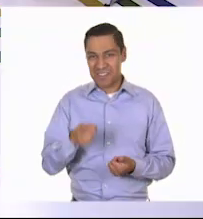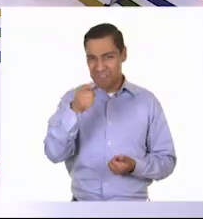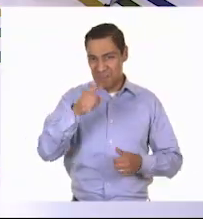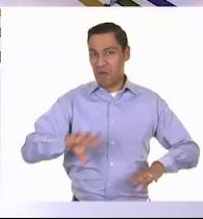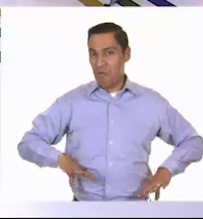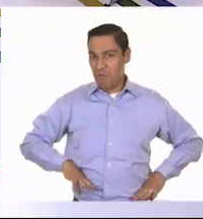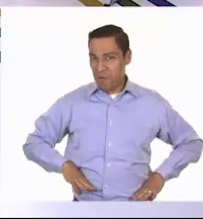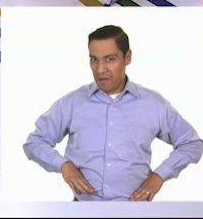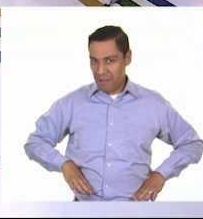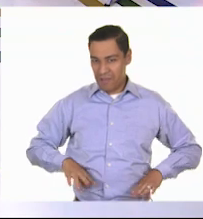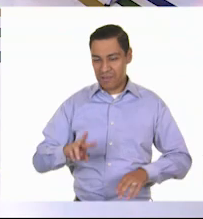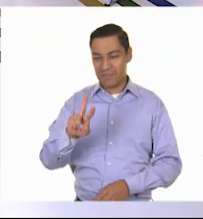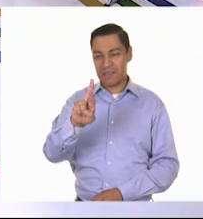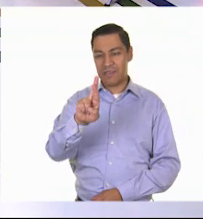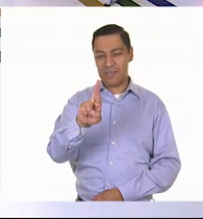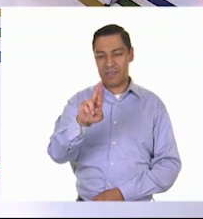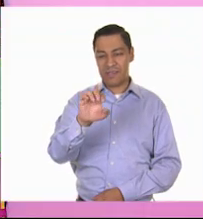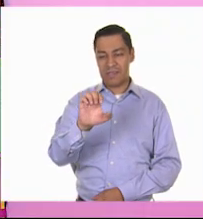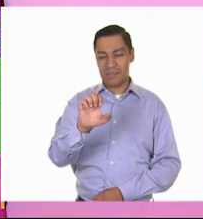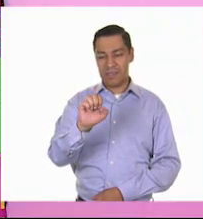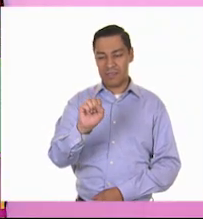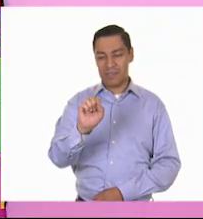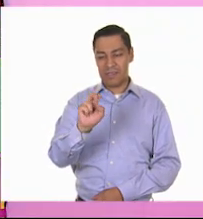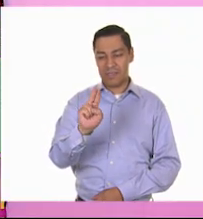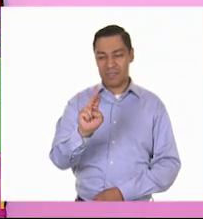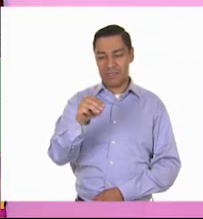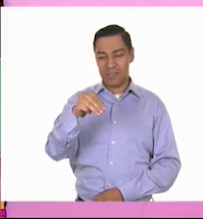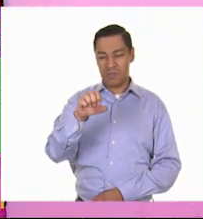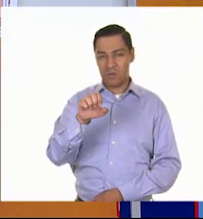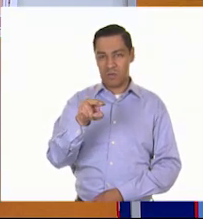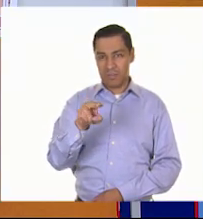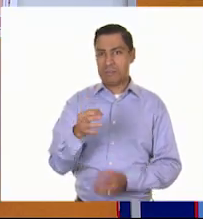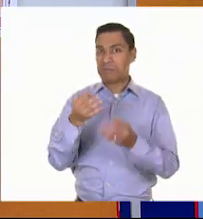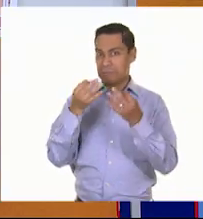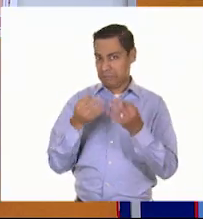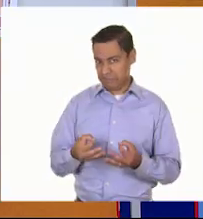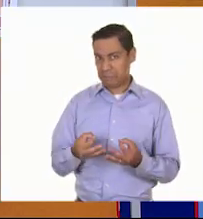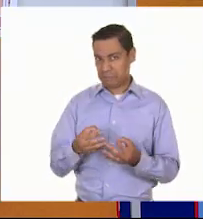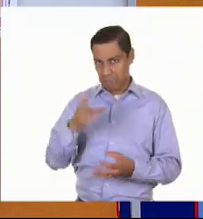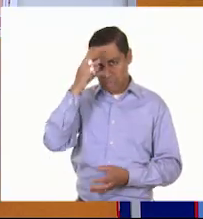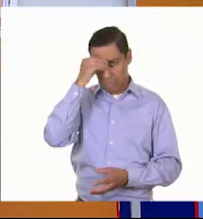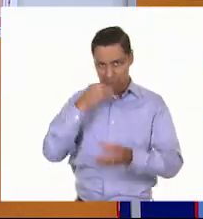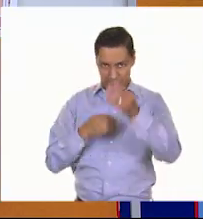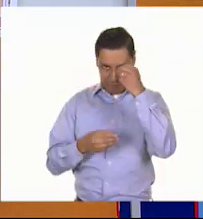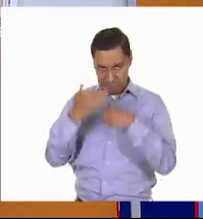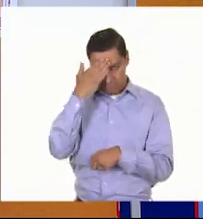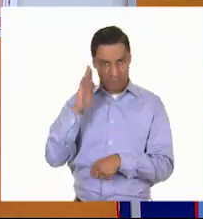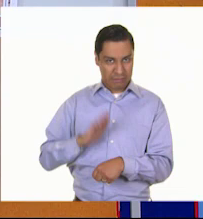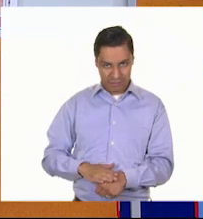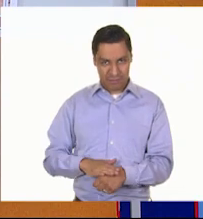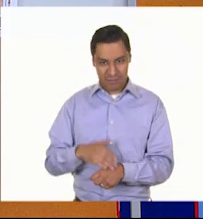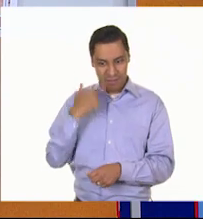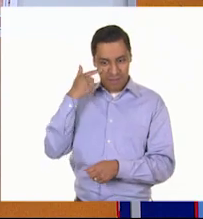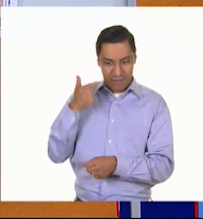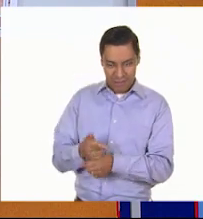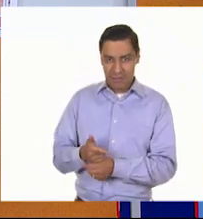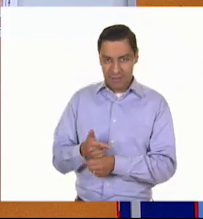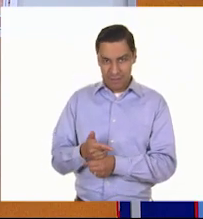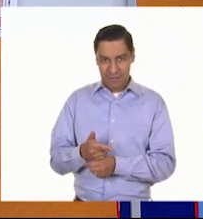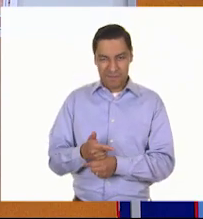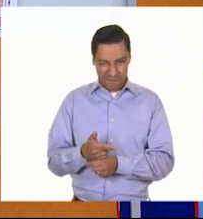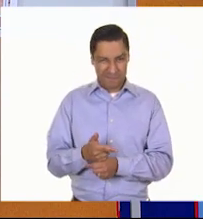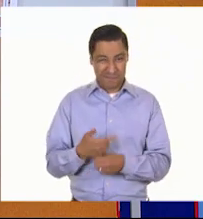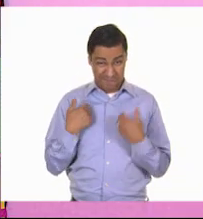y niñas deben de recordar en casa. Uh-huh. Ya con esto, pues podemos identificar y conocer qué es un